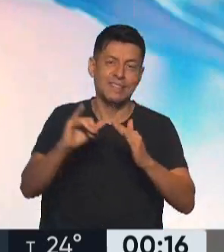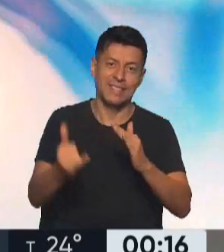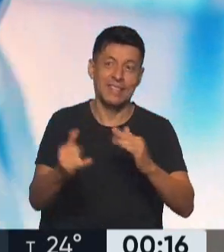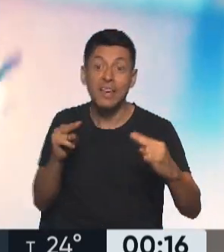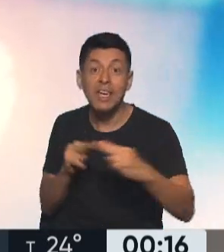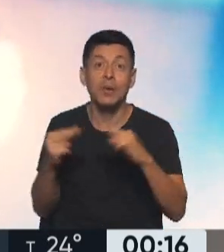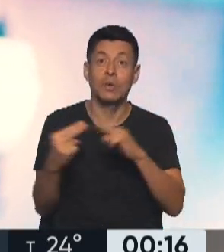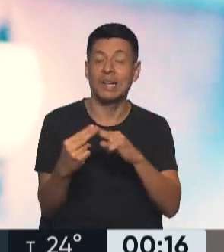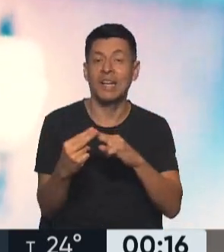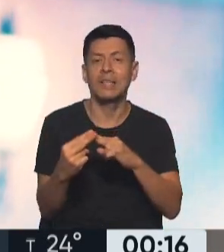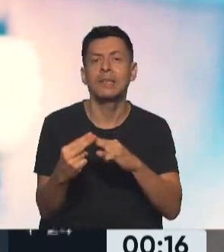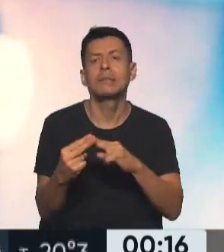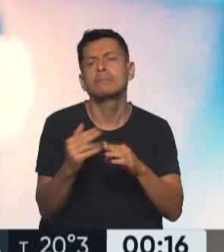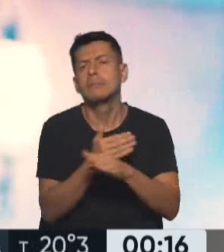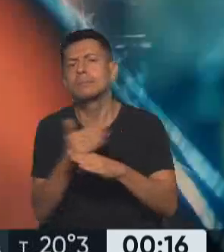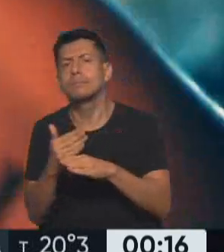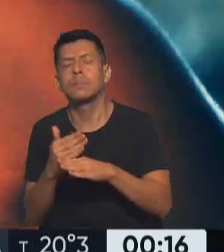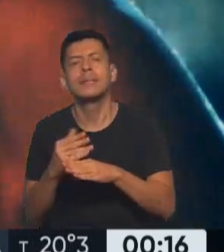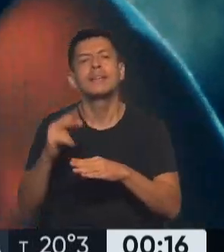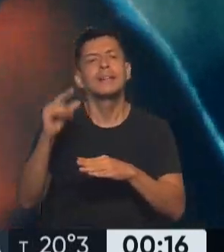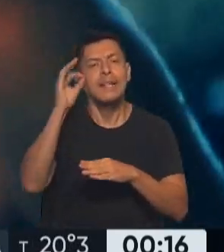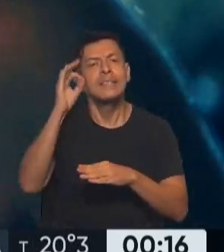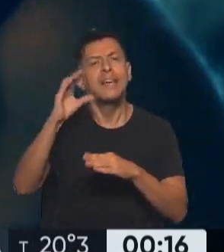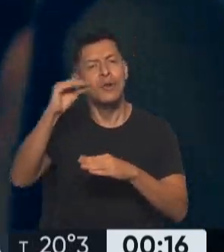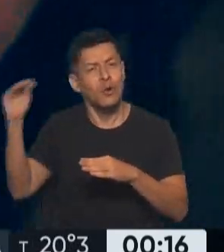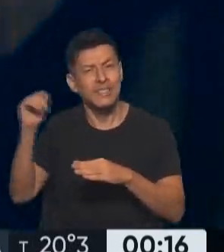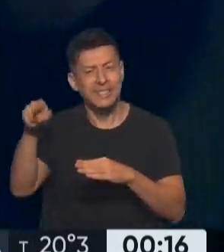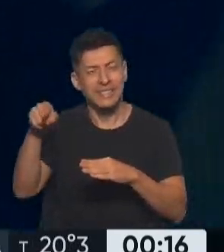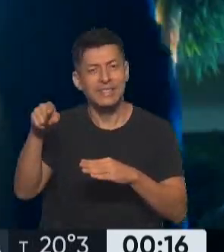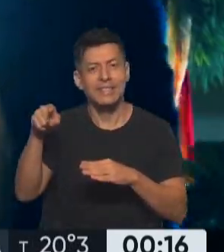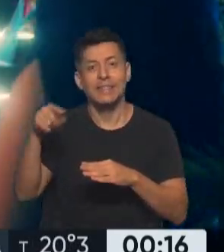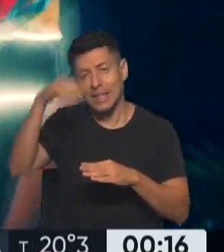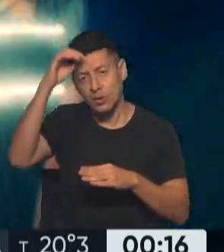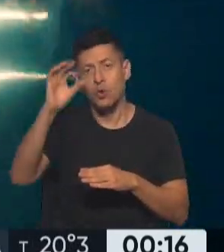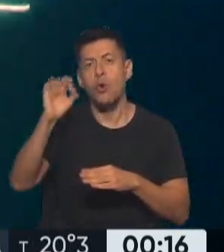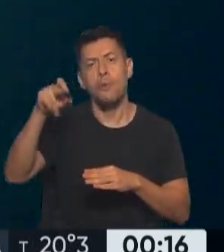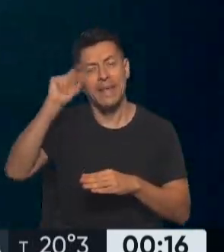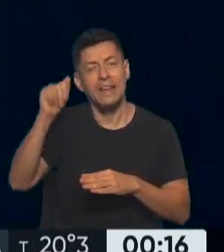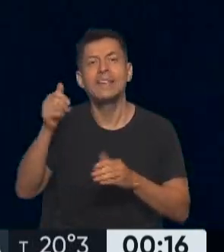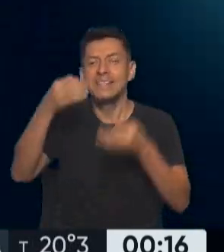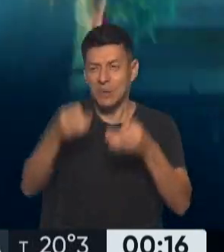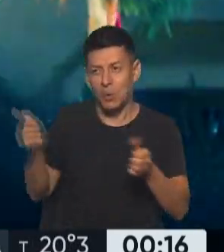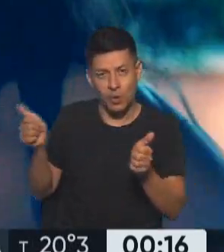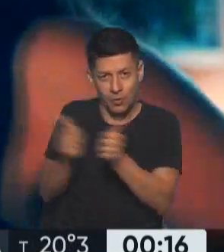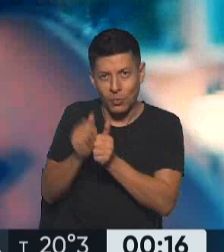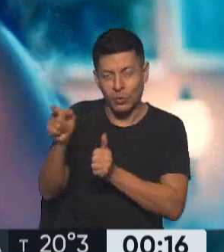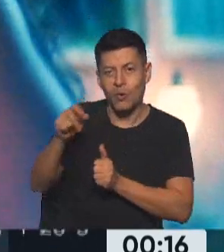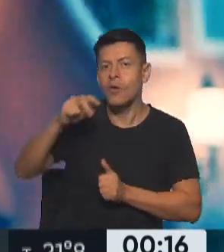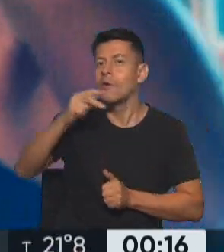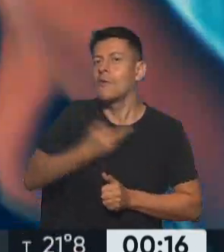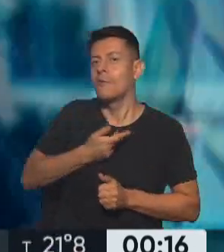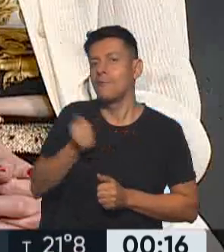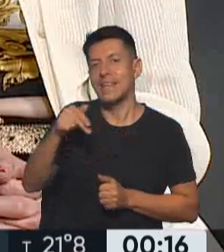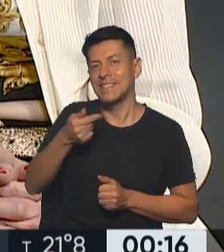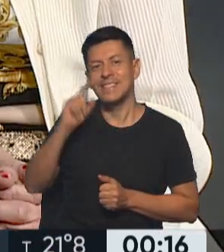Y va a ser durante 30 noches en el Teatro Ópera. Francisca seguro nos va a acompañar. ¡Qué lindo! Si puede llegarse en algún